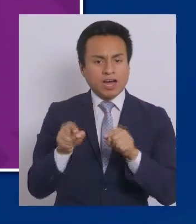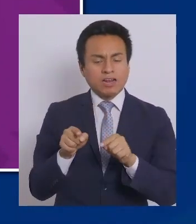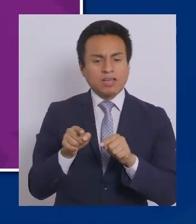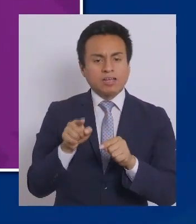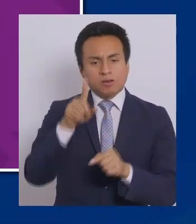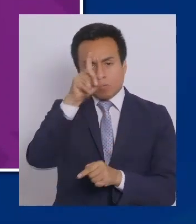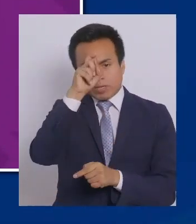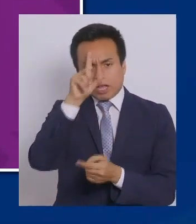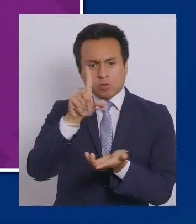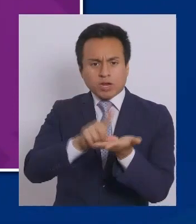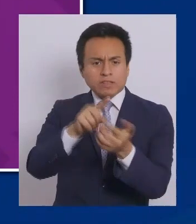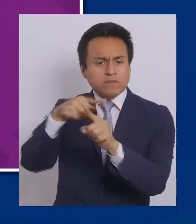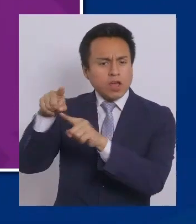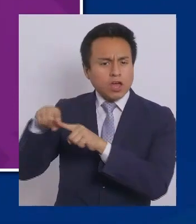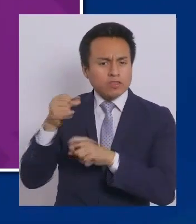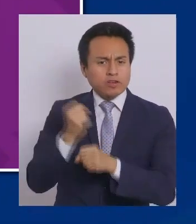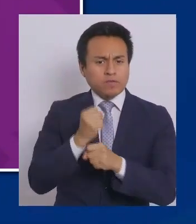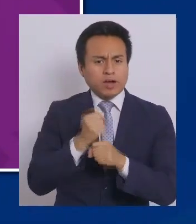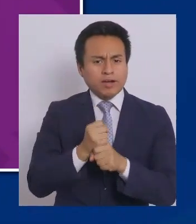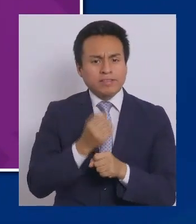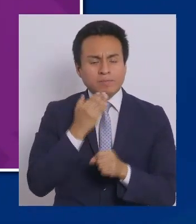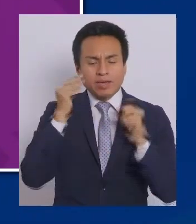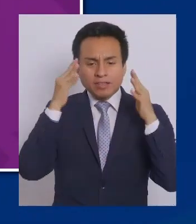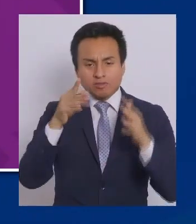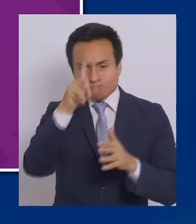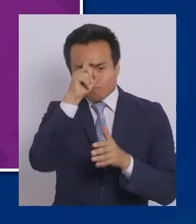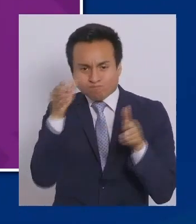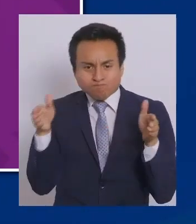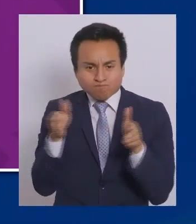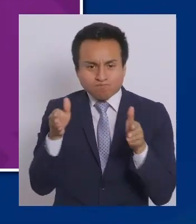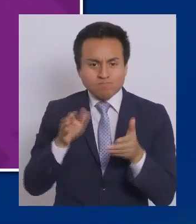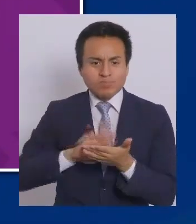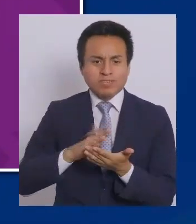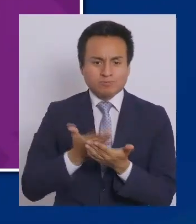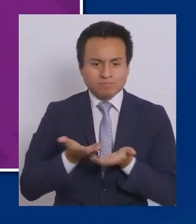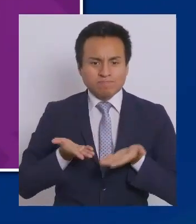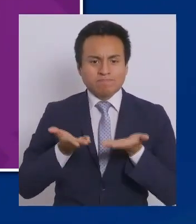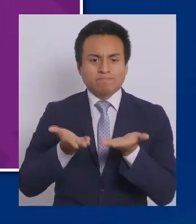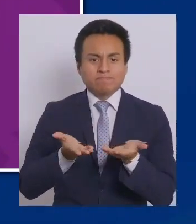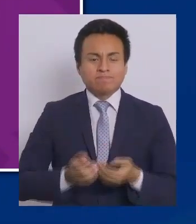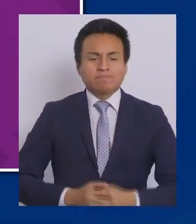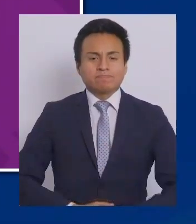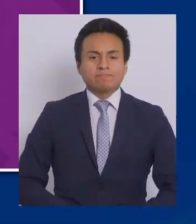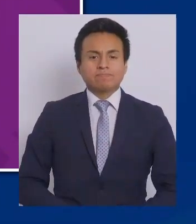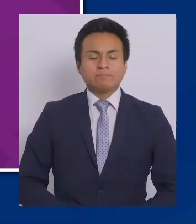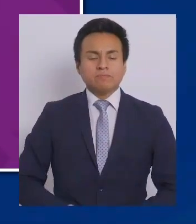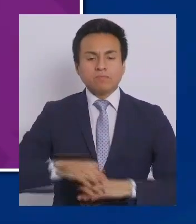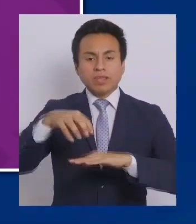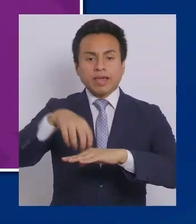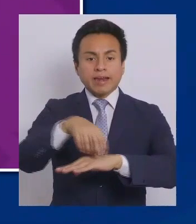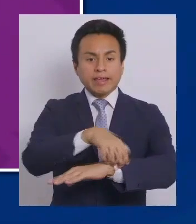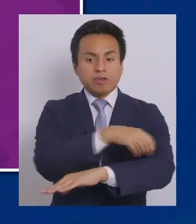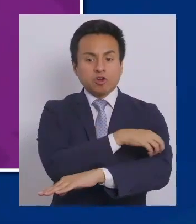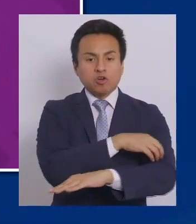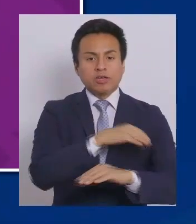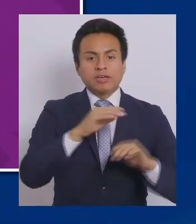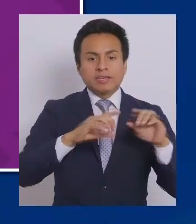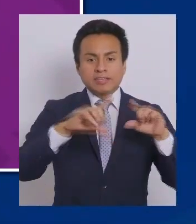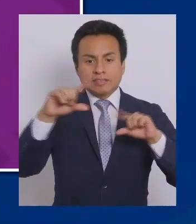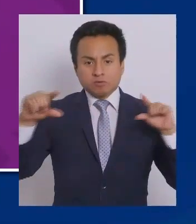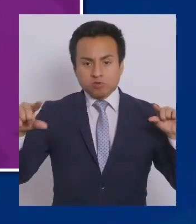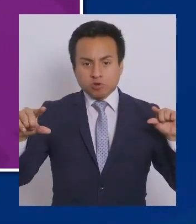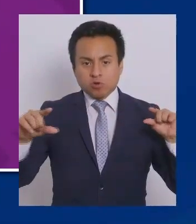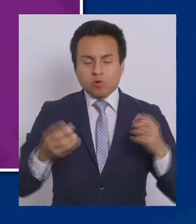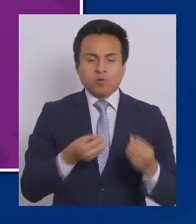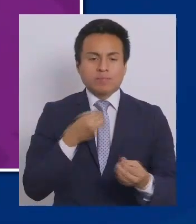recintos hospitalarios y en la atención primaria de salud por región hay una distribución que